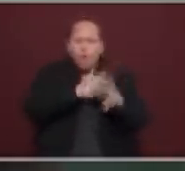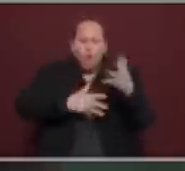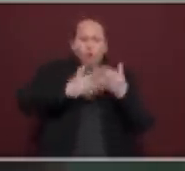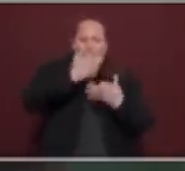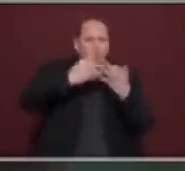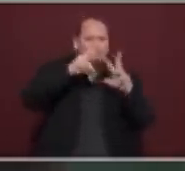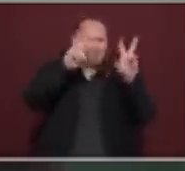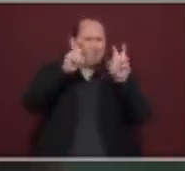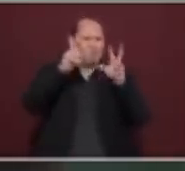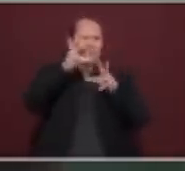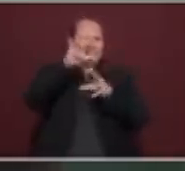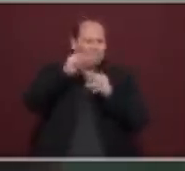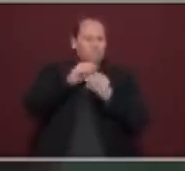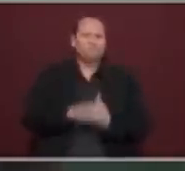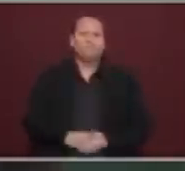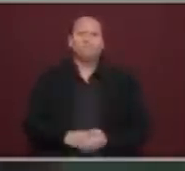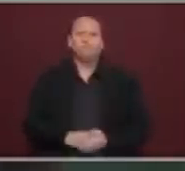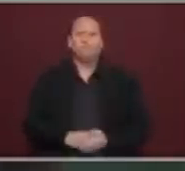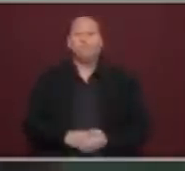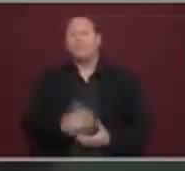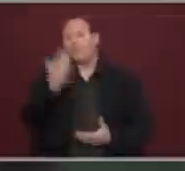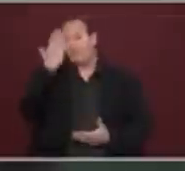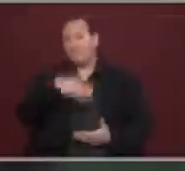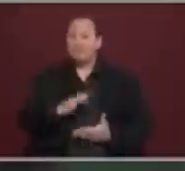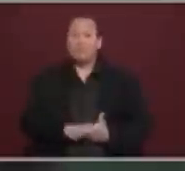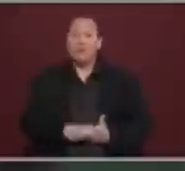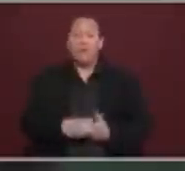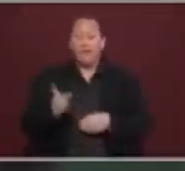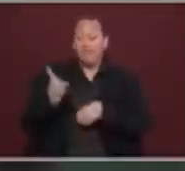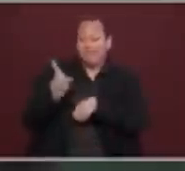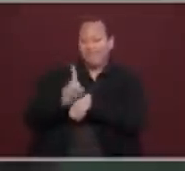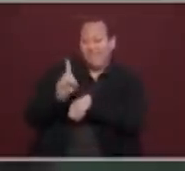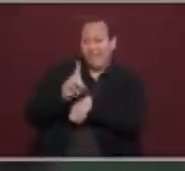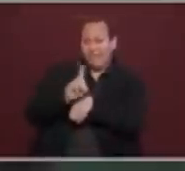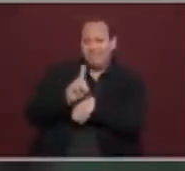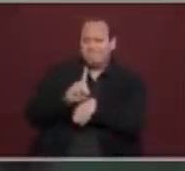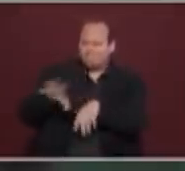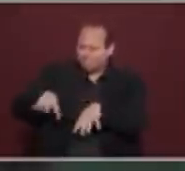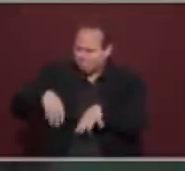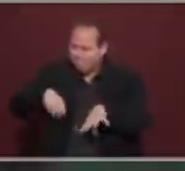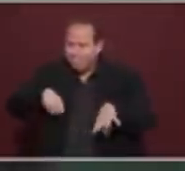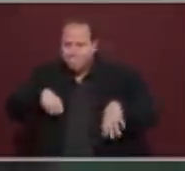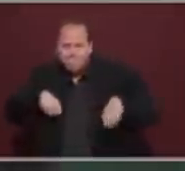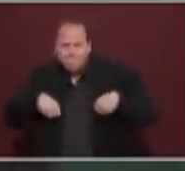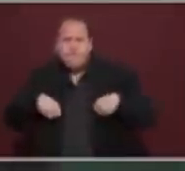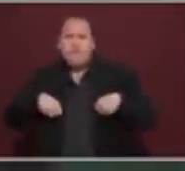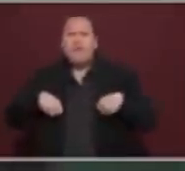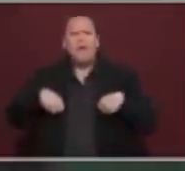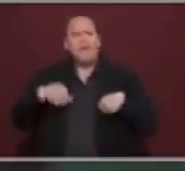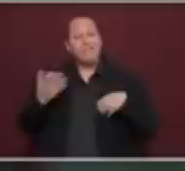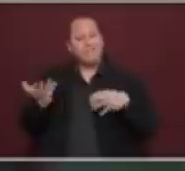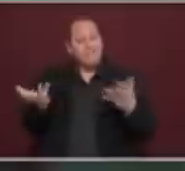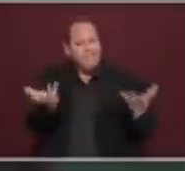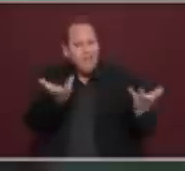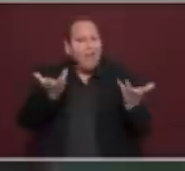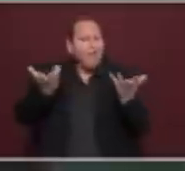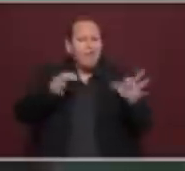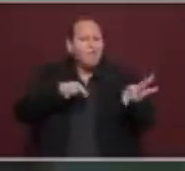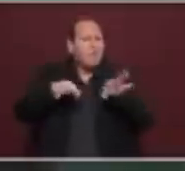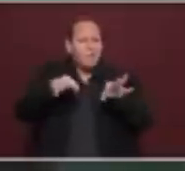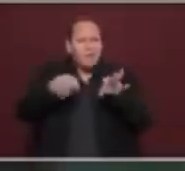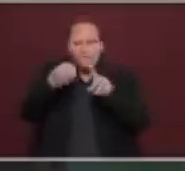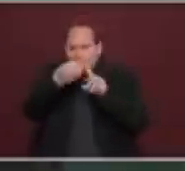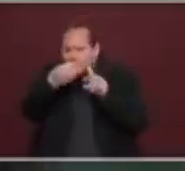se está trabajando todos los días de manera coordinada para garantizar